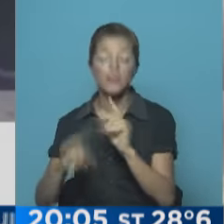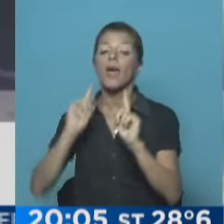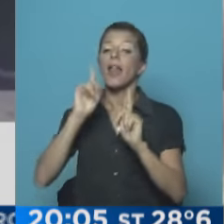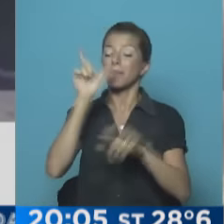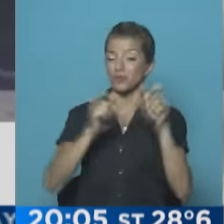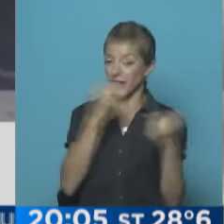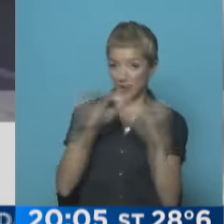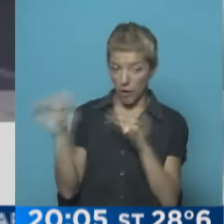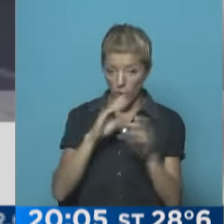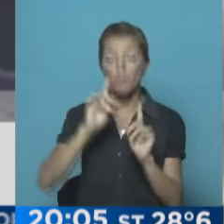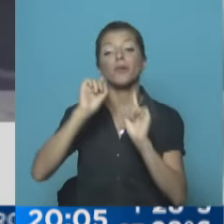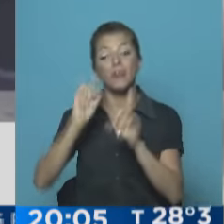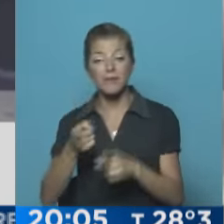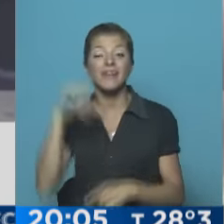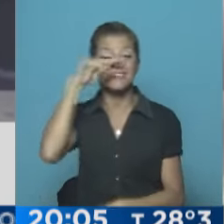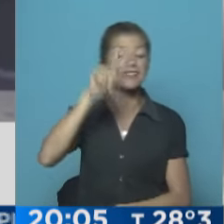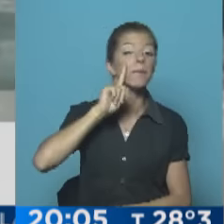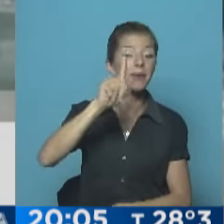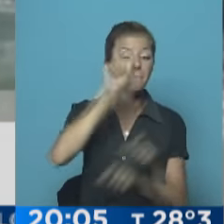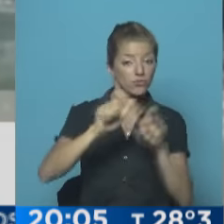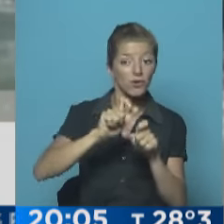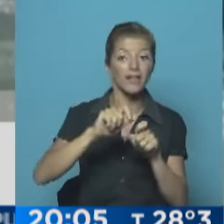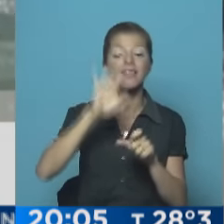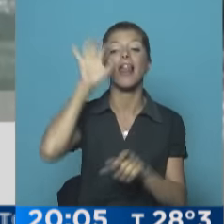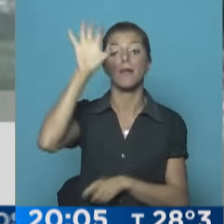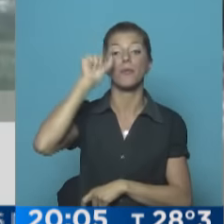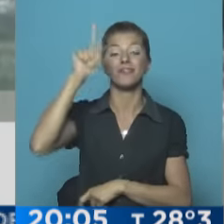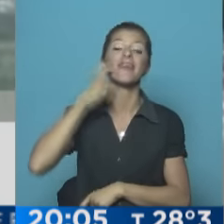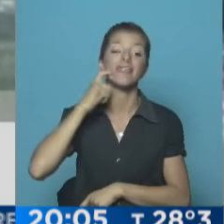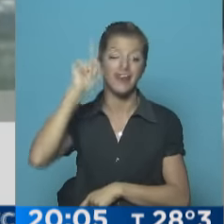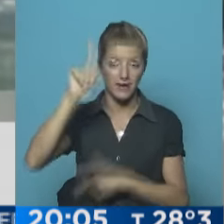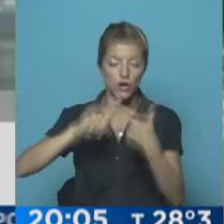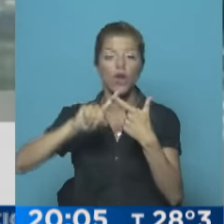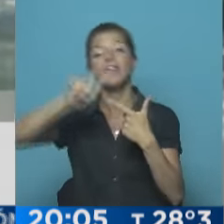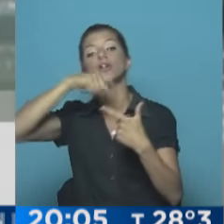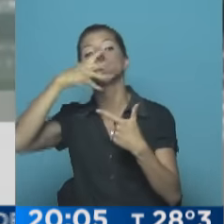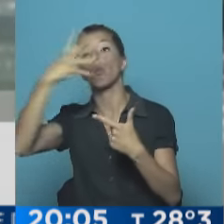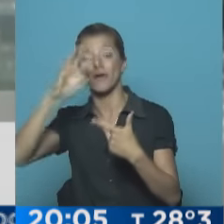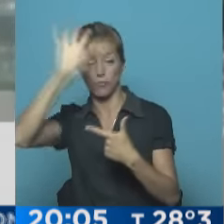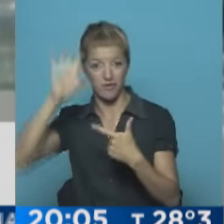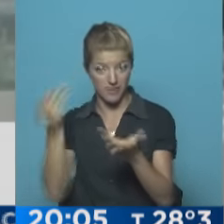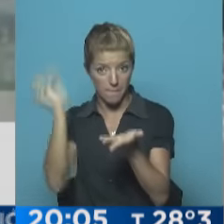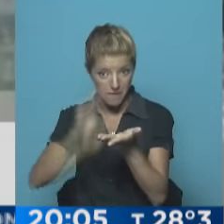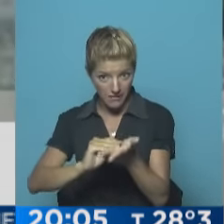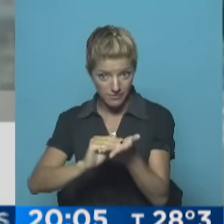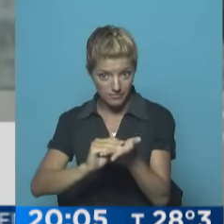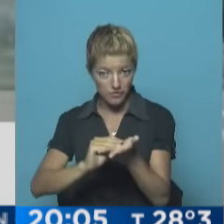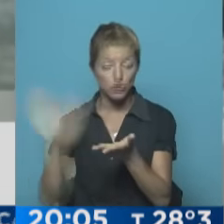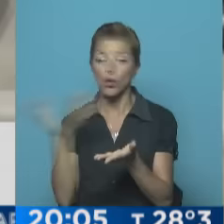Concordia, se suman otros 7.000 en el resto de la provincia de Entre Ríos y en otras 4 provincias del